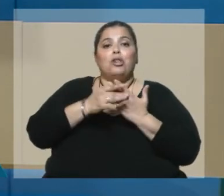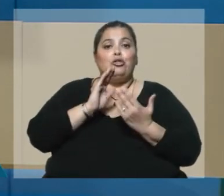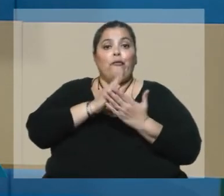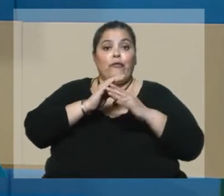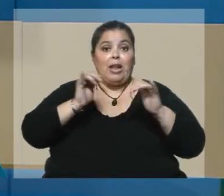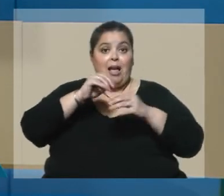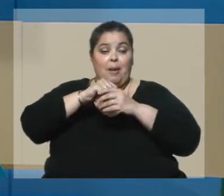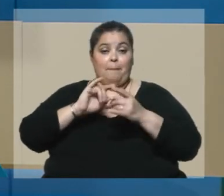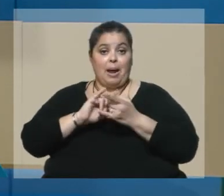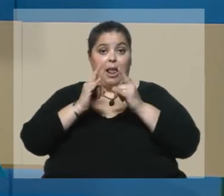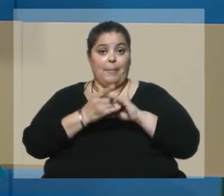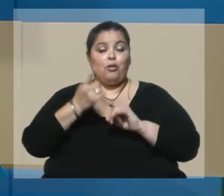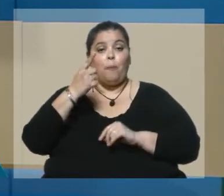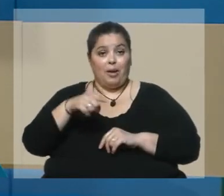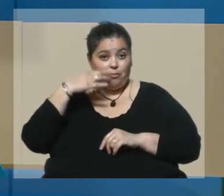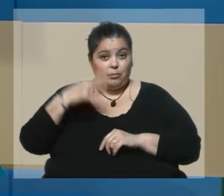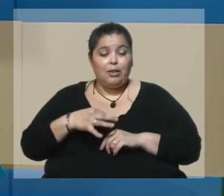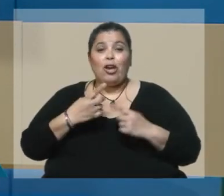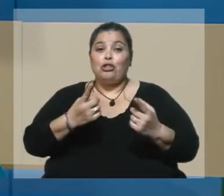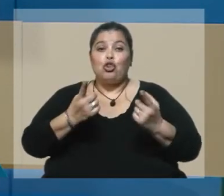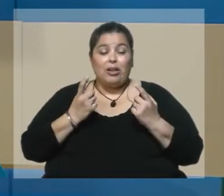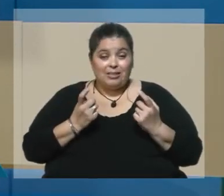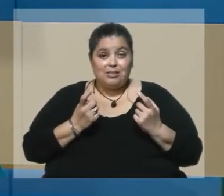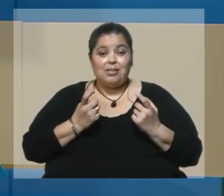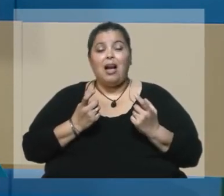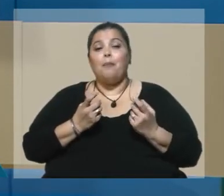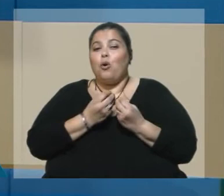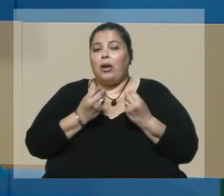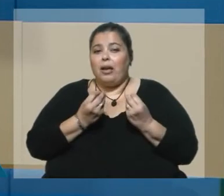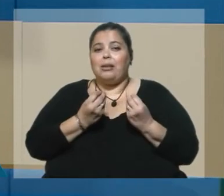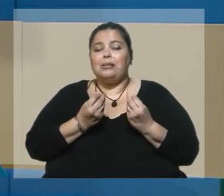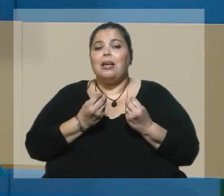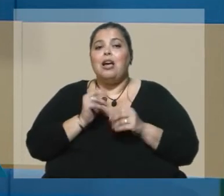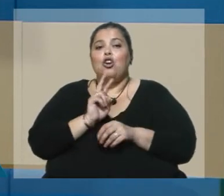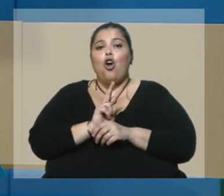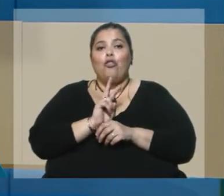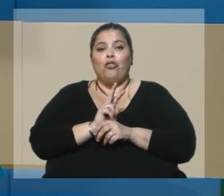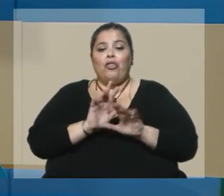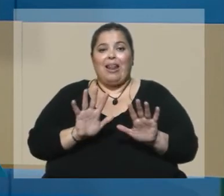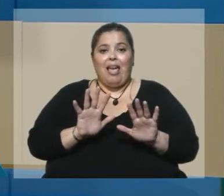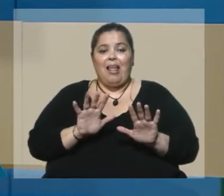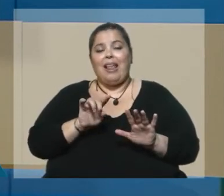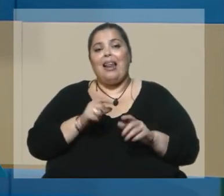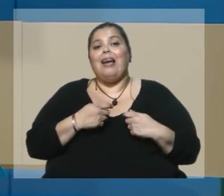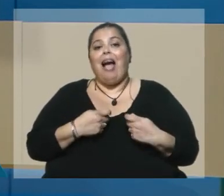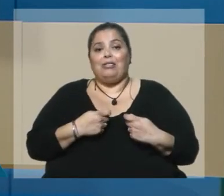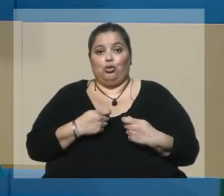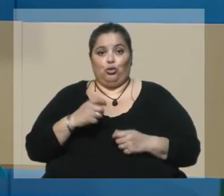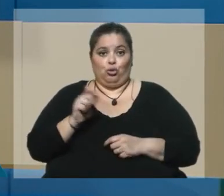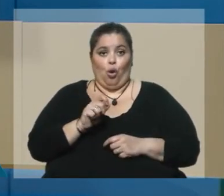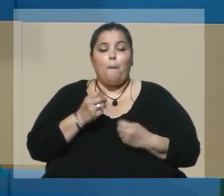pero En definitiva lo que necesitamos es contener Si se quiere el gasto porque En definitiva el